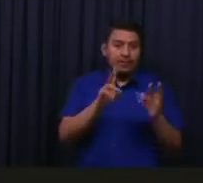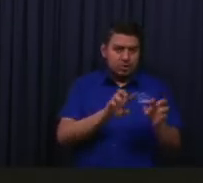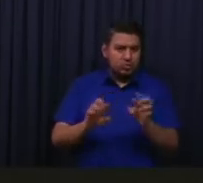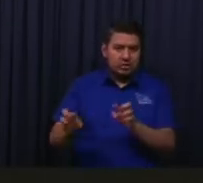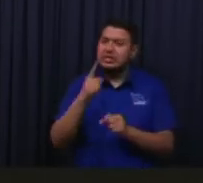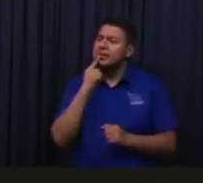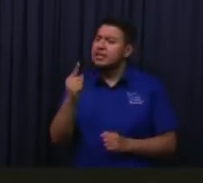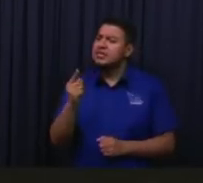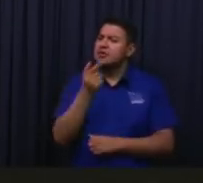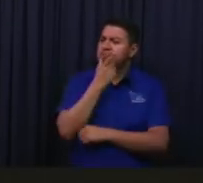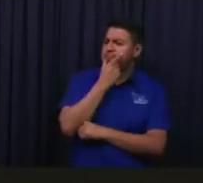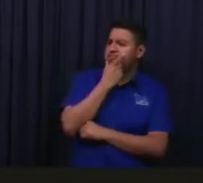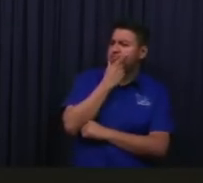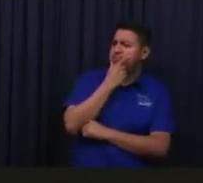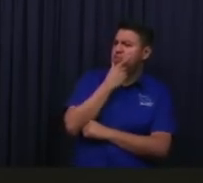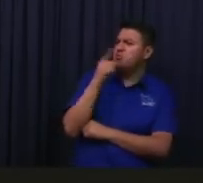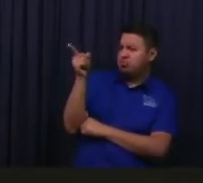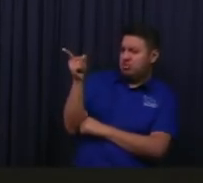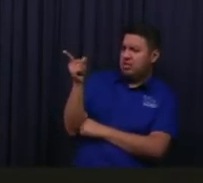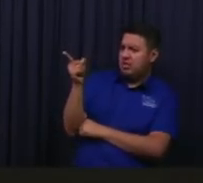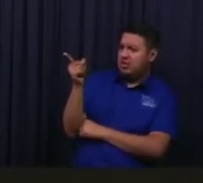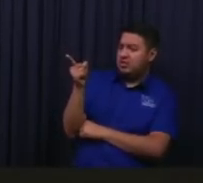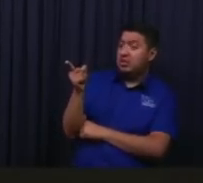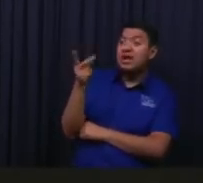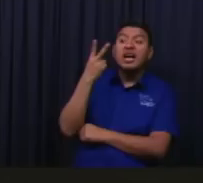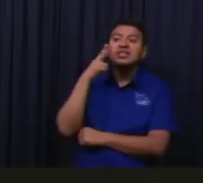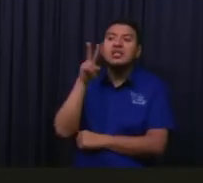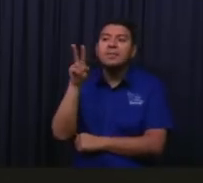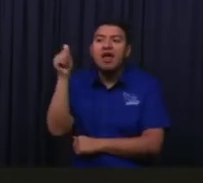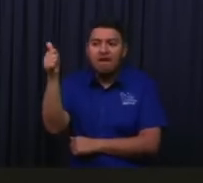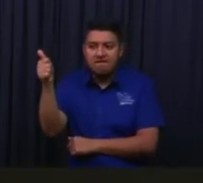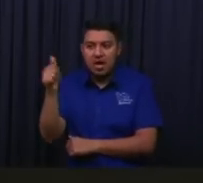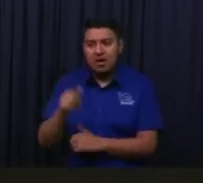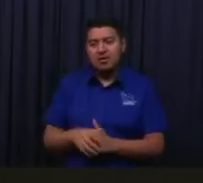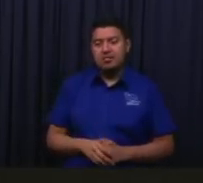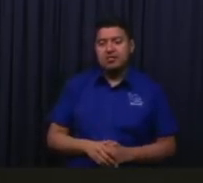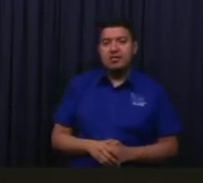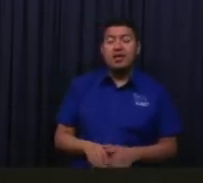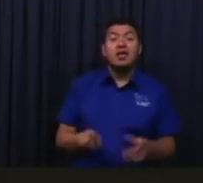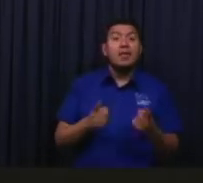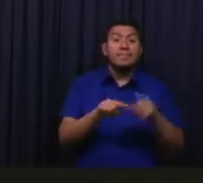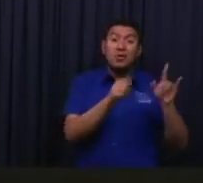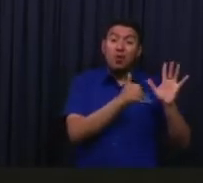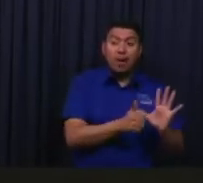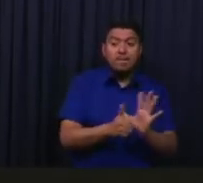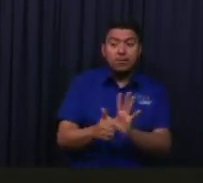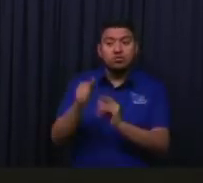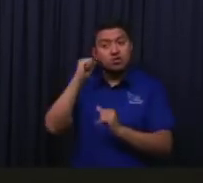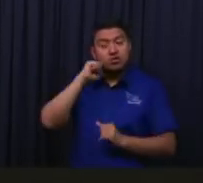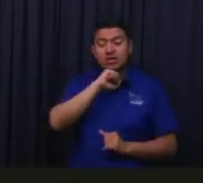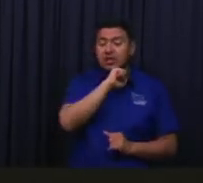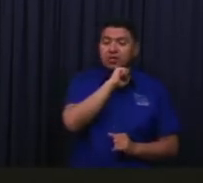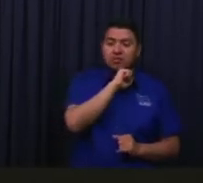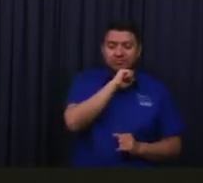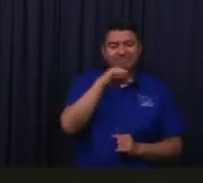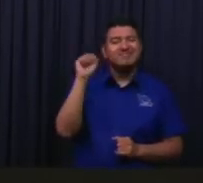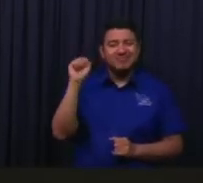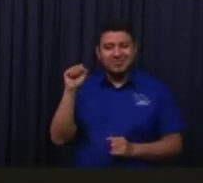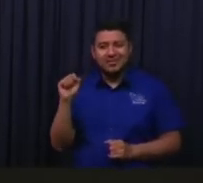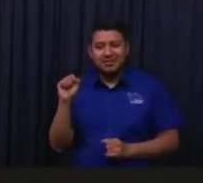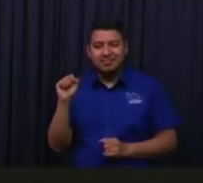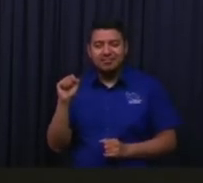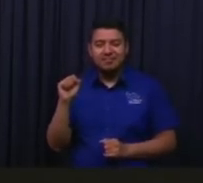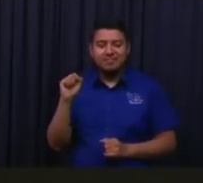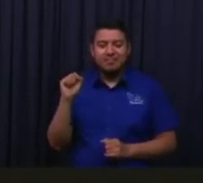Sergio. Sí, pero yo lo que quiero es verte bien, le decía yo. No, mira, sí me interesa que me mires